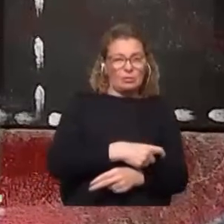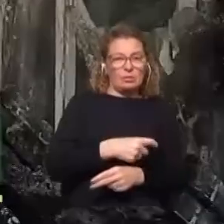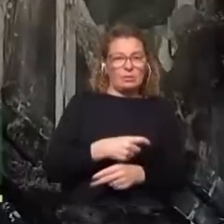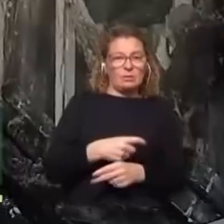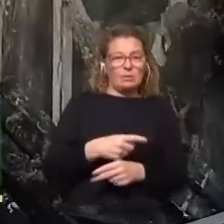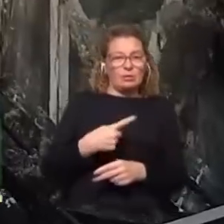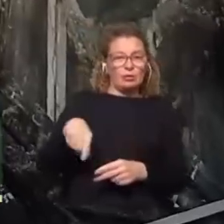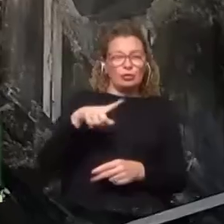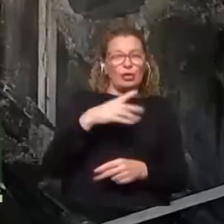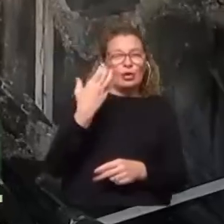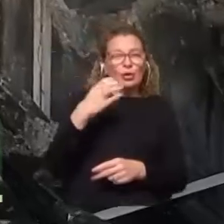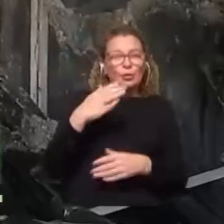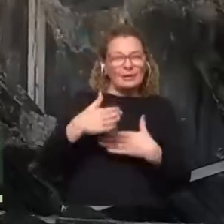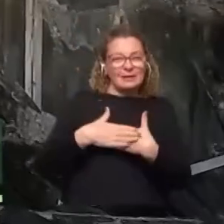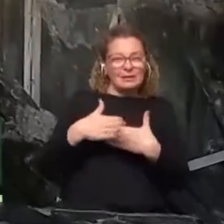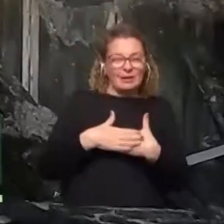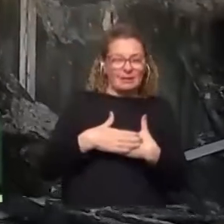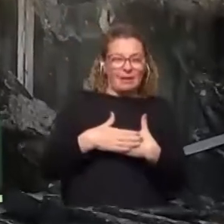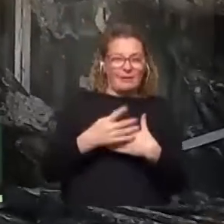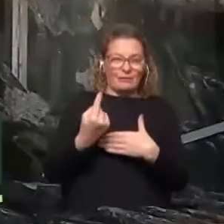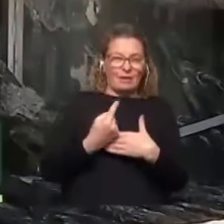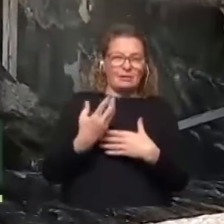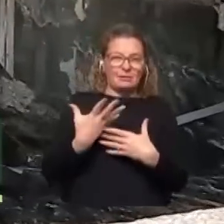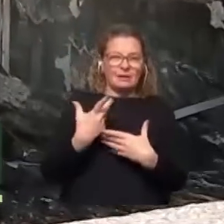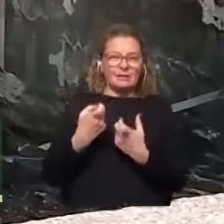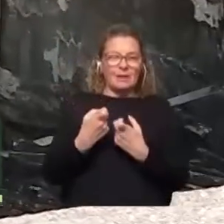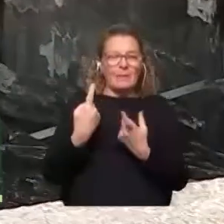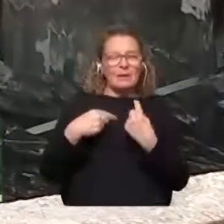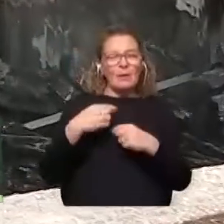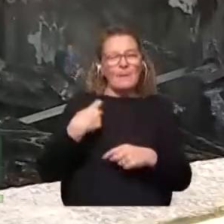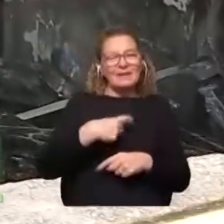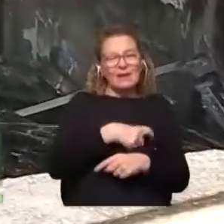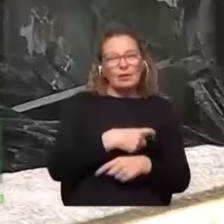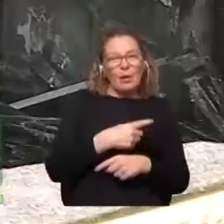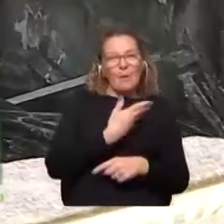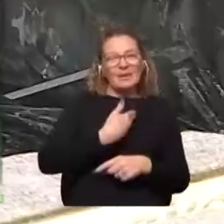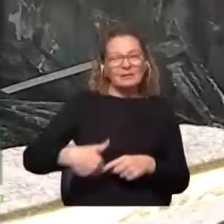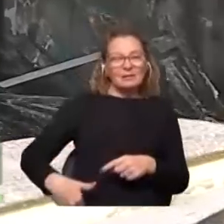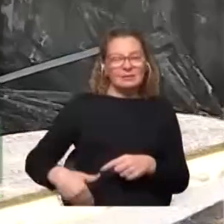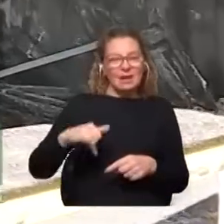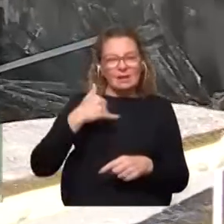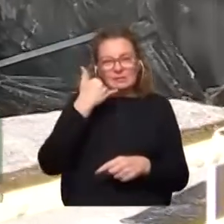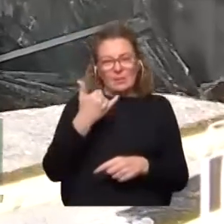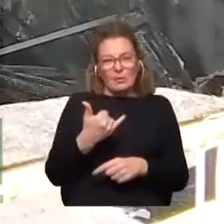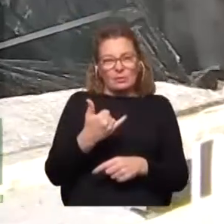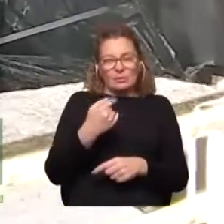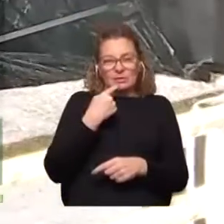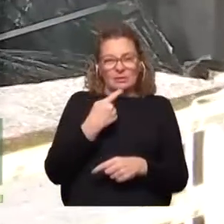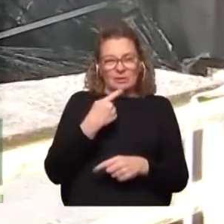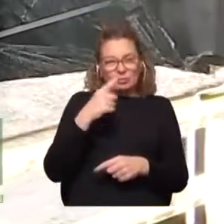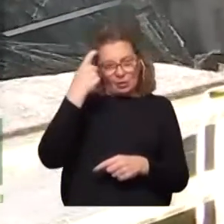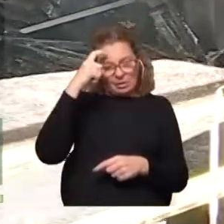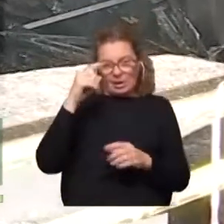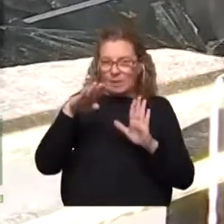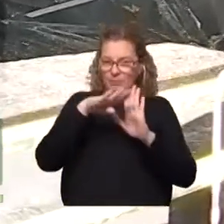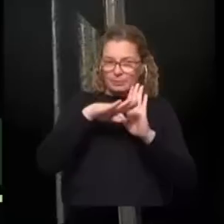todos los clubes se acercan a ponerse a disposición Pero él en su presidente llamó con con ideas puntuales